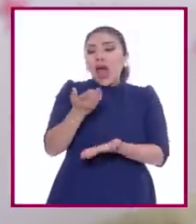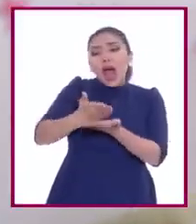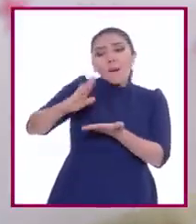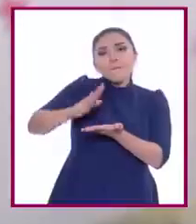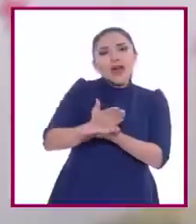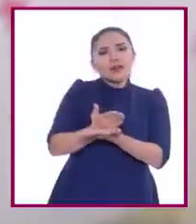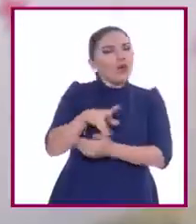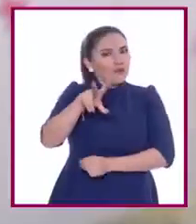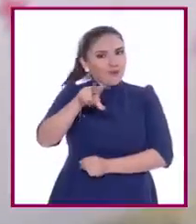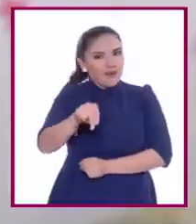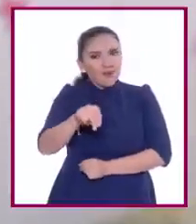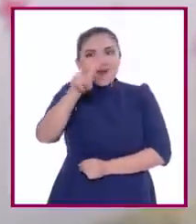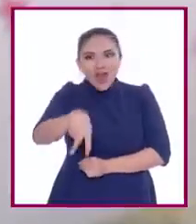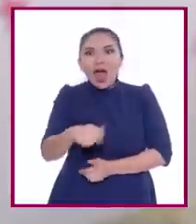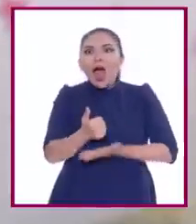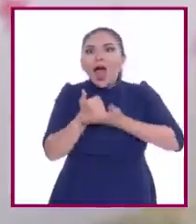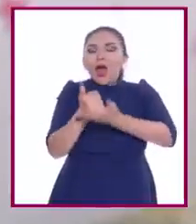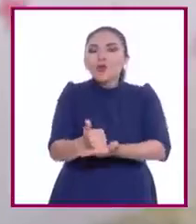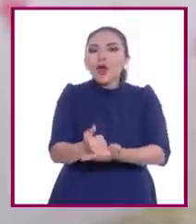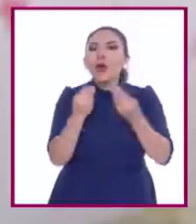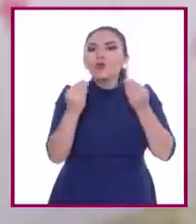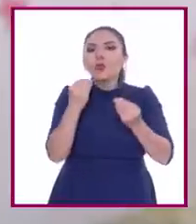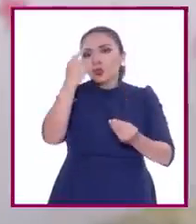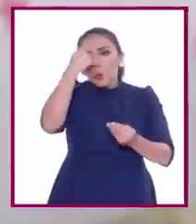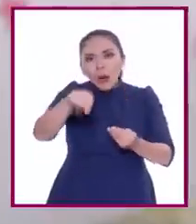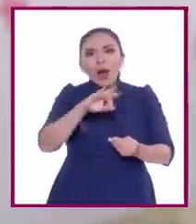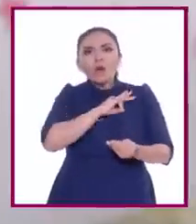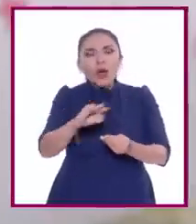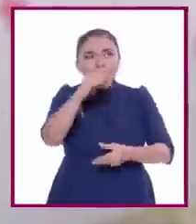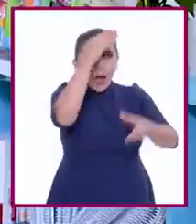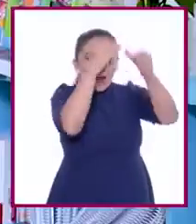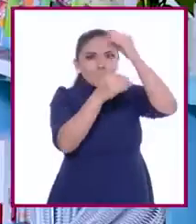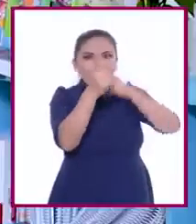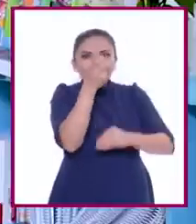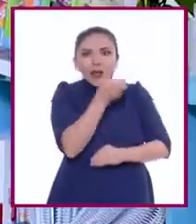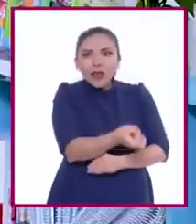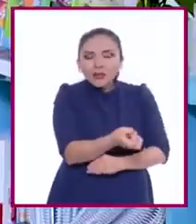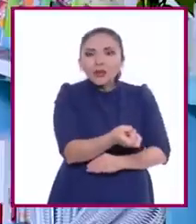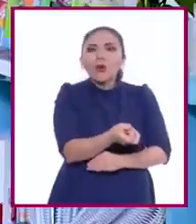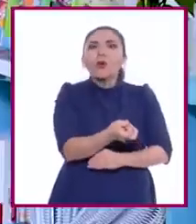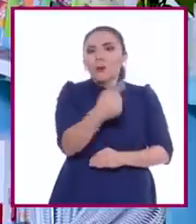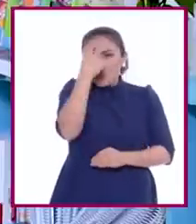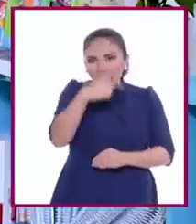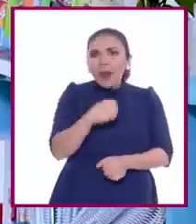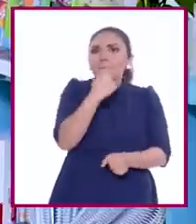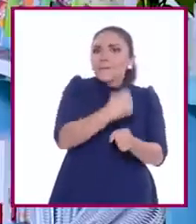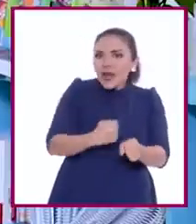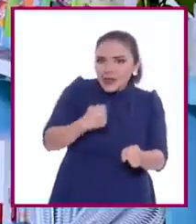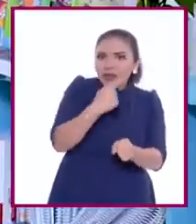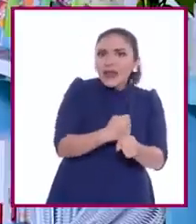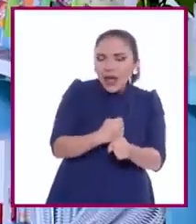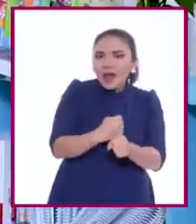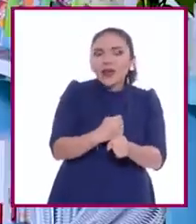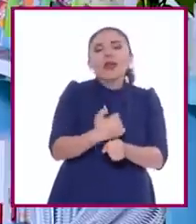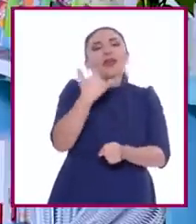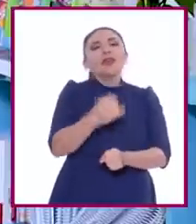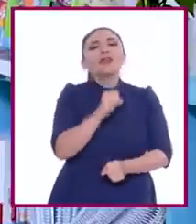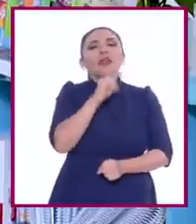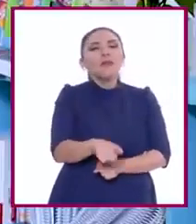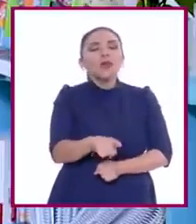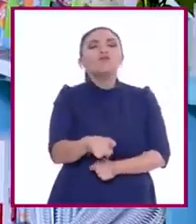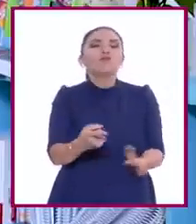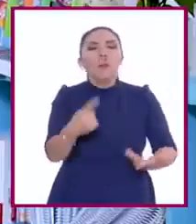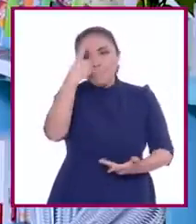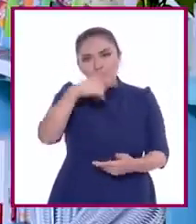verse aparte, sino que ayuda bastante para aprenderla, para practicarla